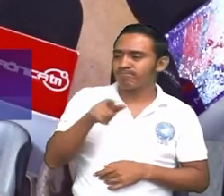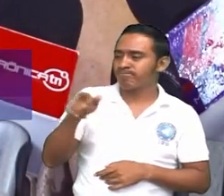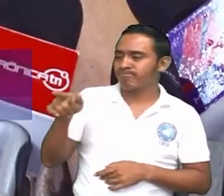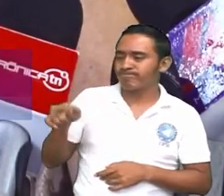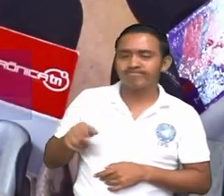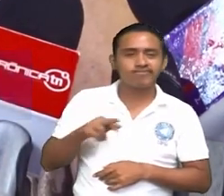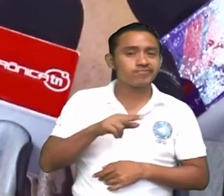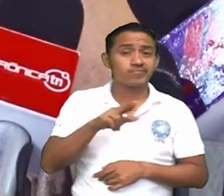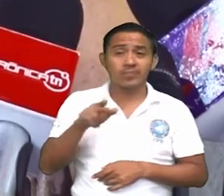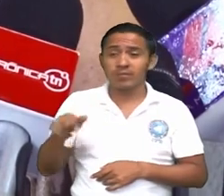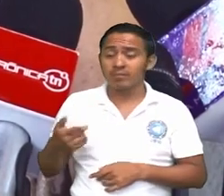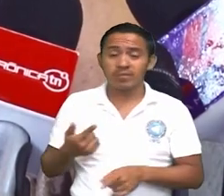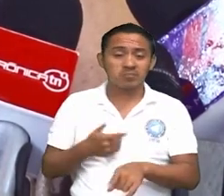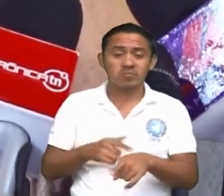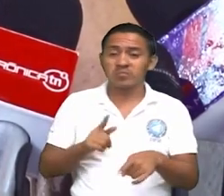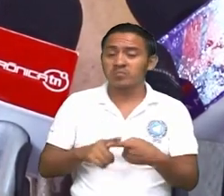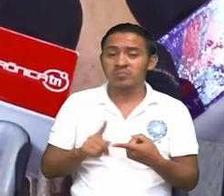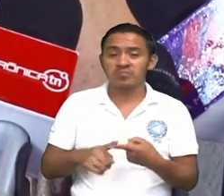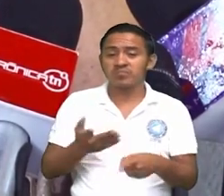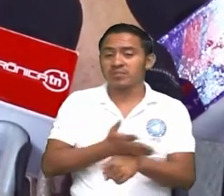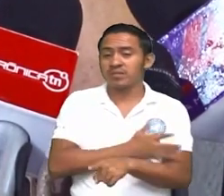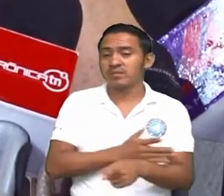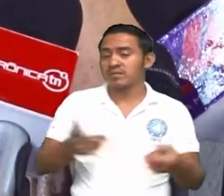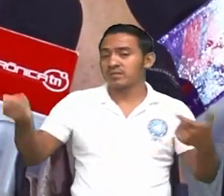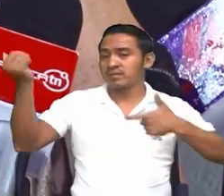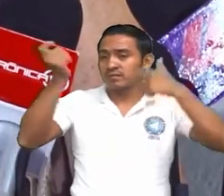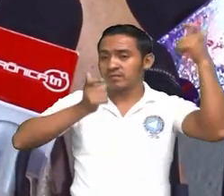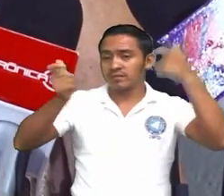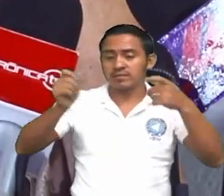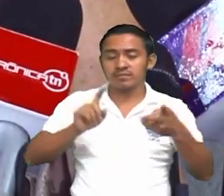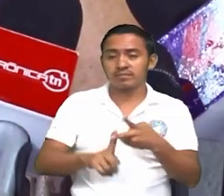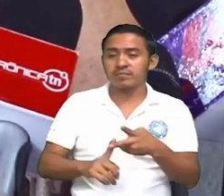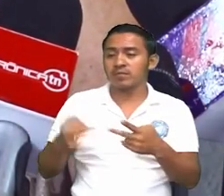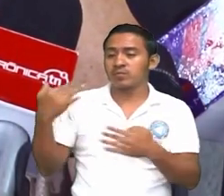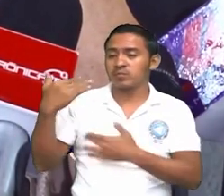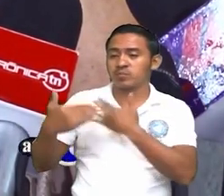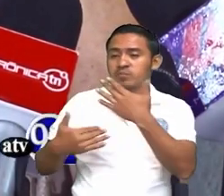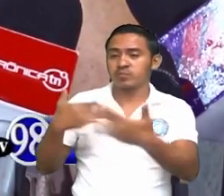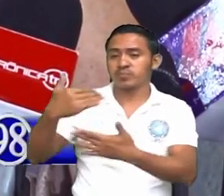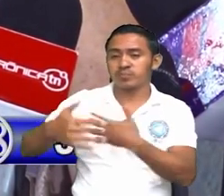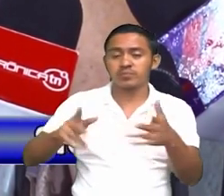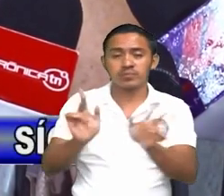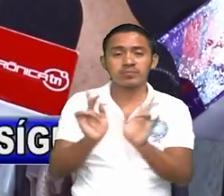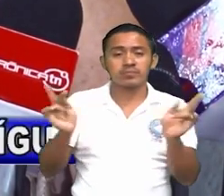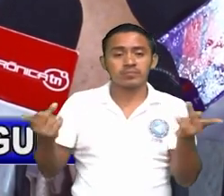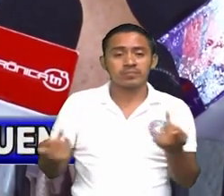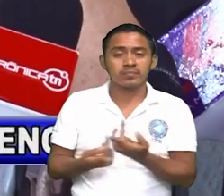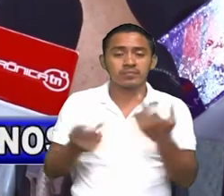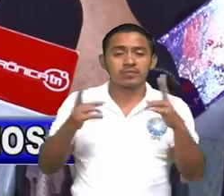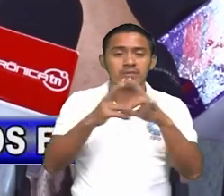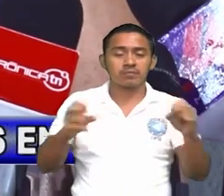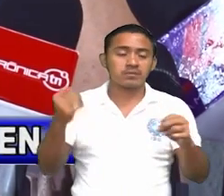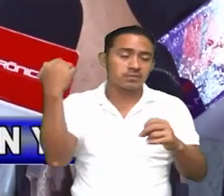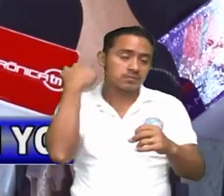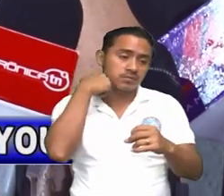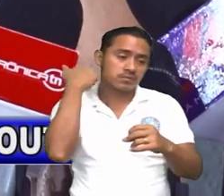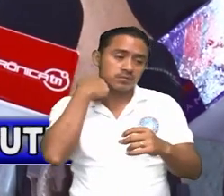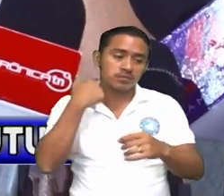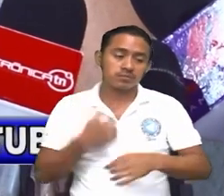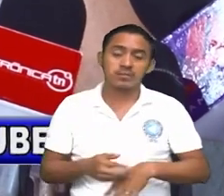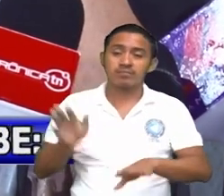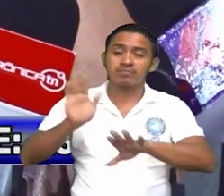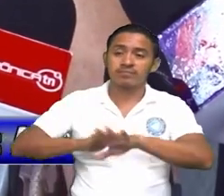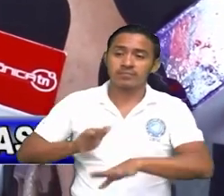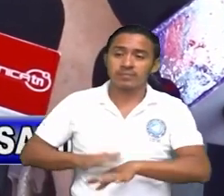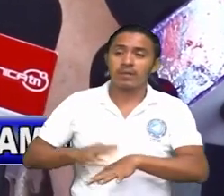son los mismos que traicionaron a Sandino. Son los mismos que han venido traicionando al pueblo nicaragüense toda la vida, los que han